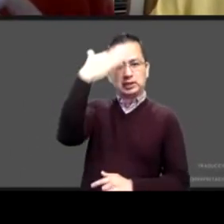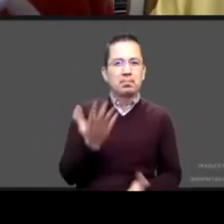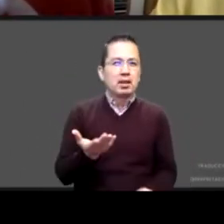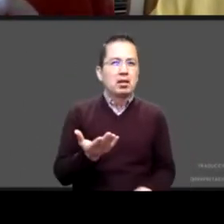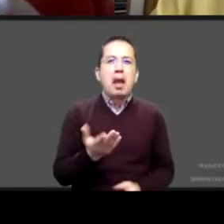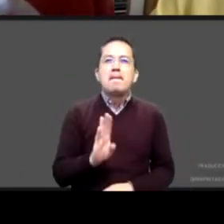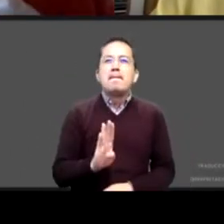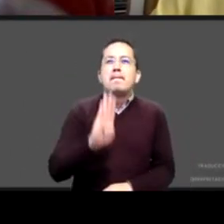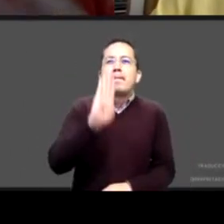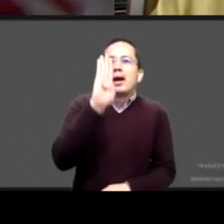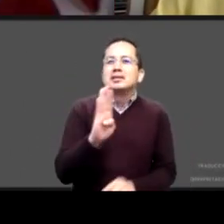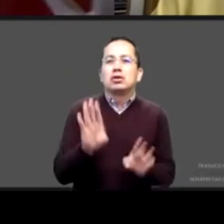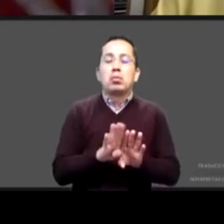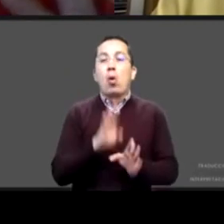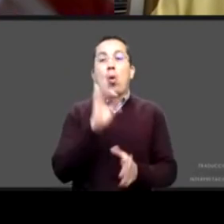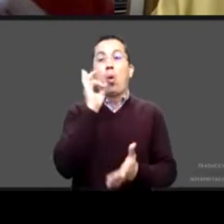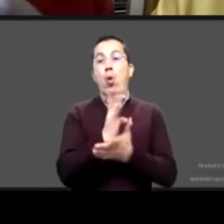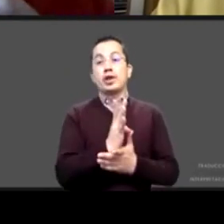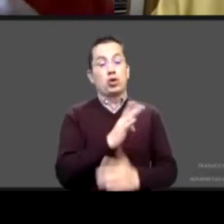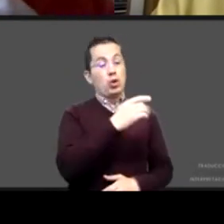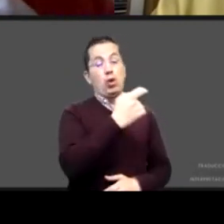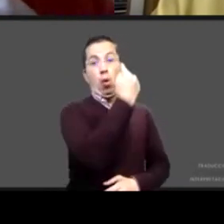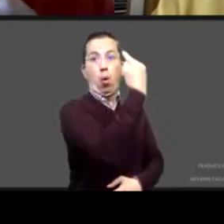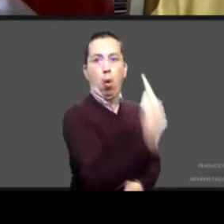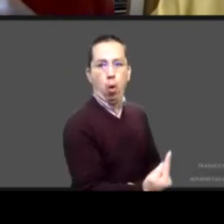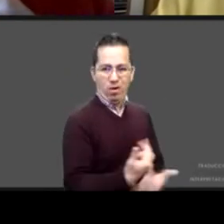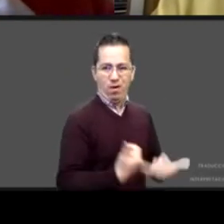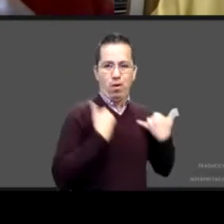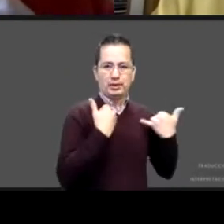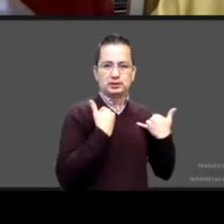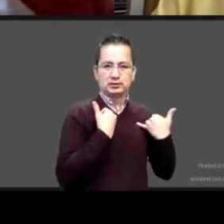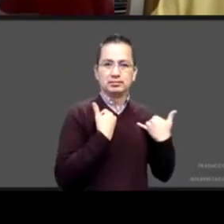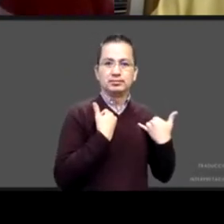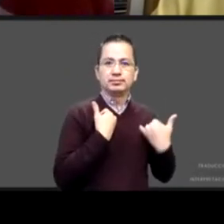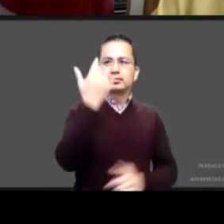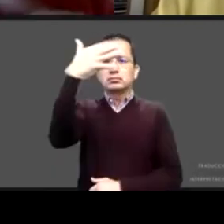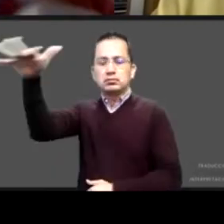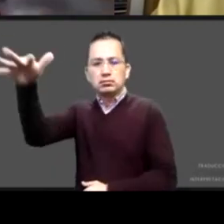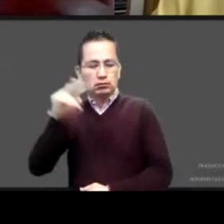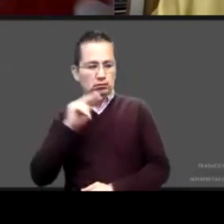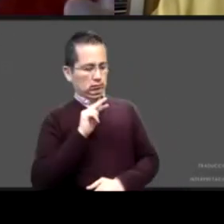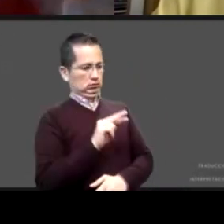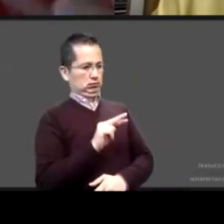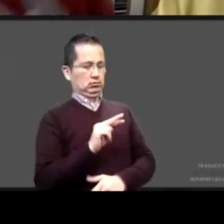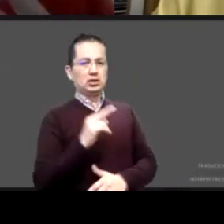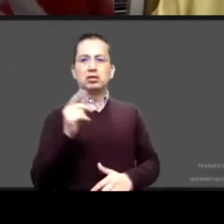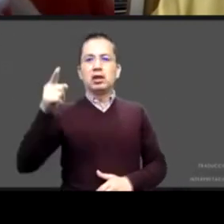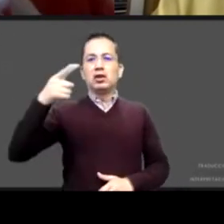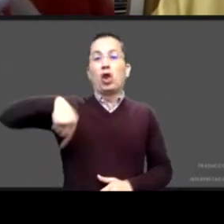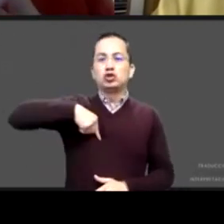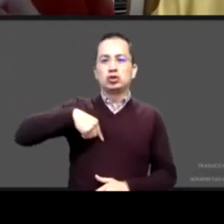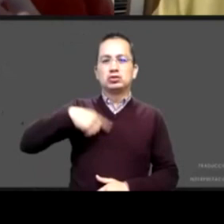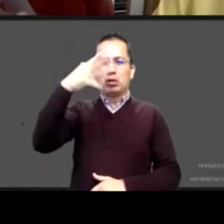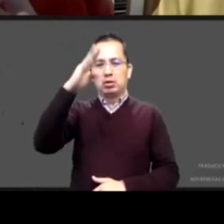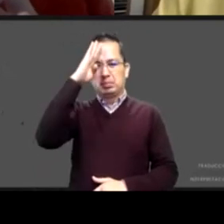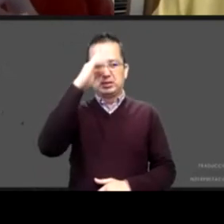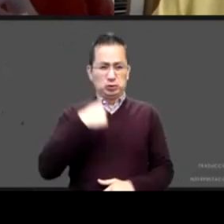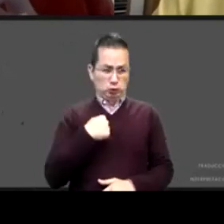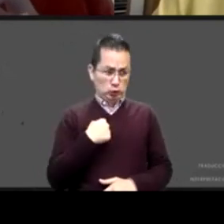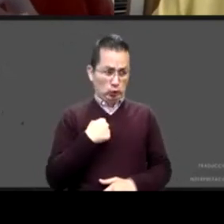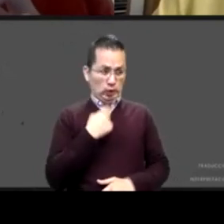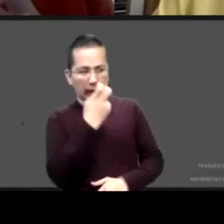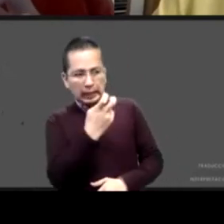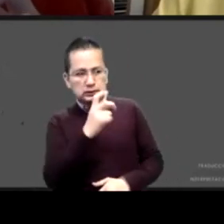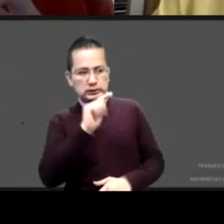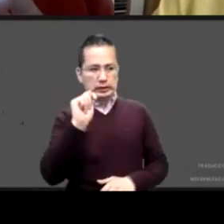edad. Y a los adultos nos hizo creer que a nosotros no podíamos aprender sobre